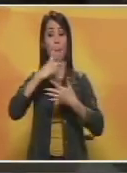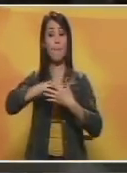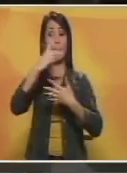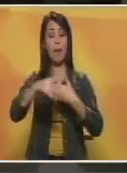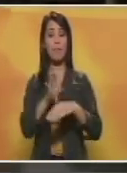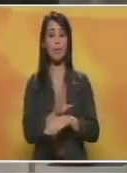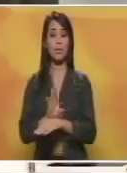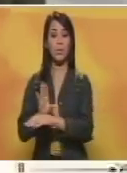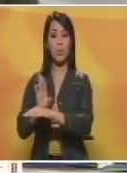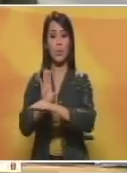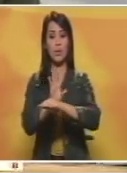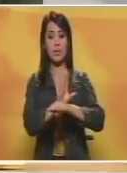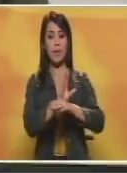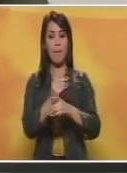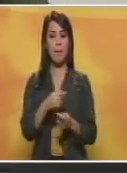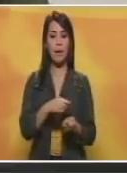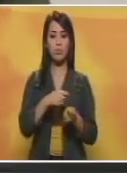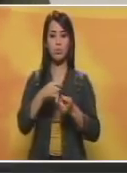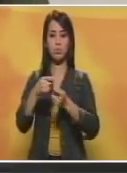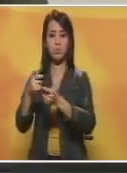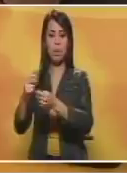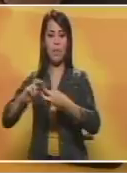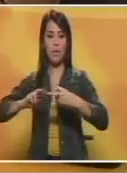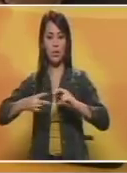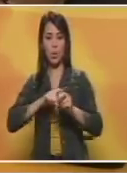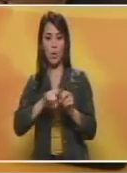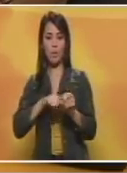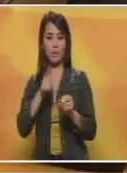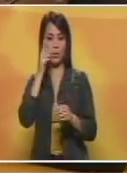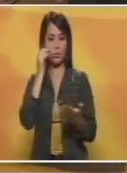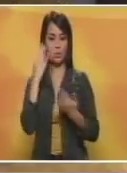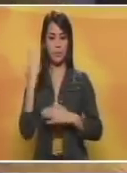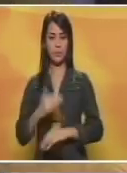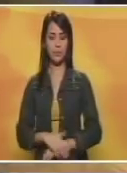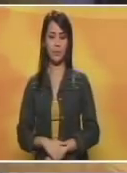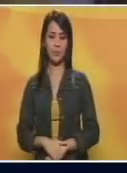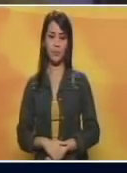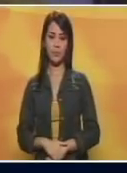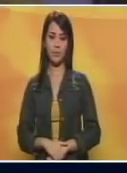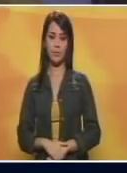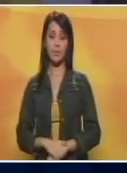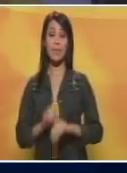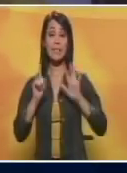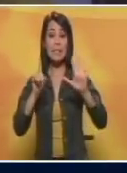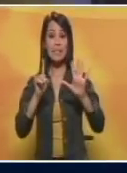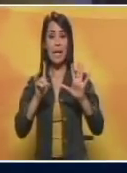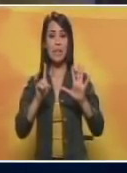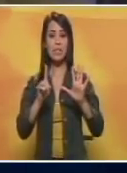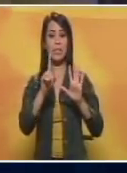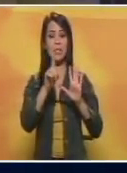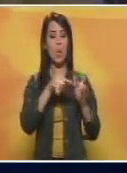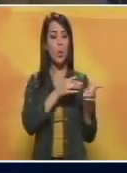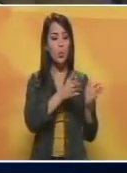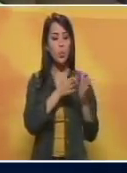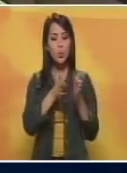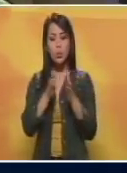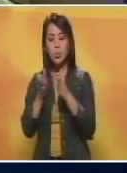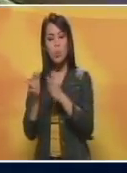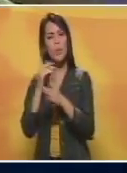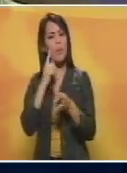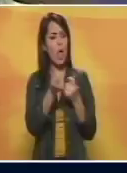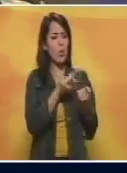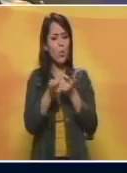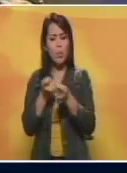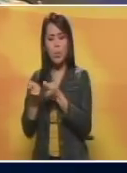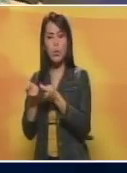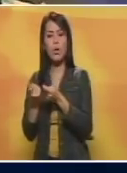seguridad para el traslado del cono monetario vamos a escuchar sus declaraciones hemos implementado seis rutas para el control